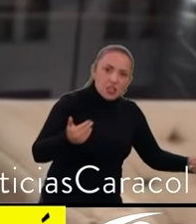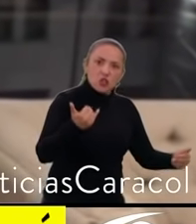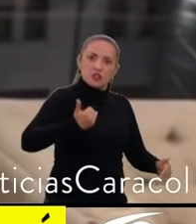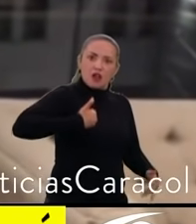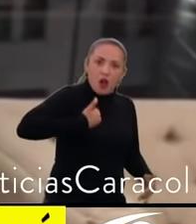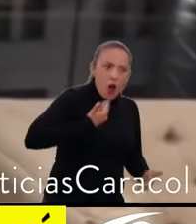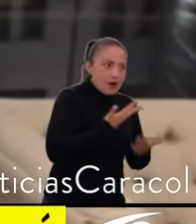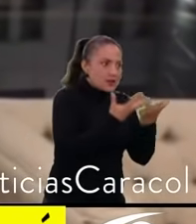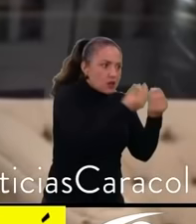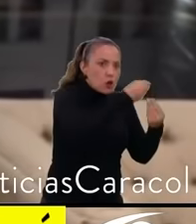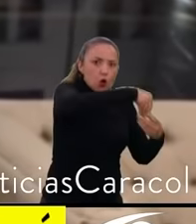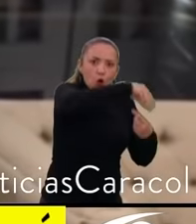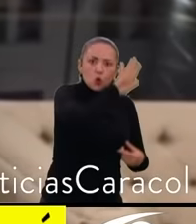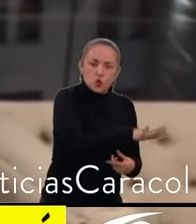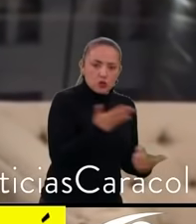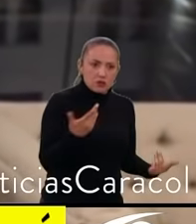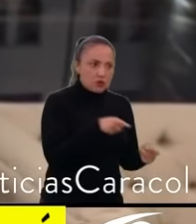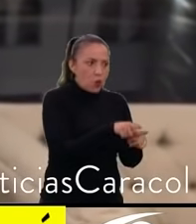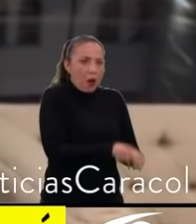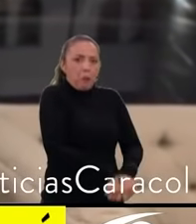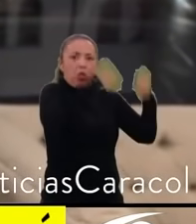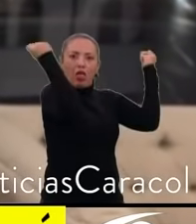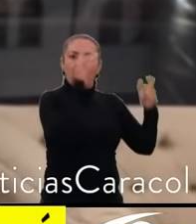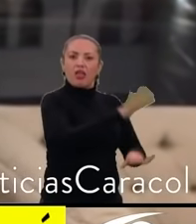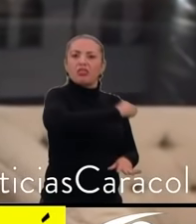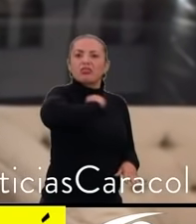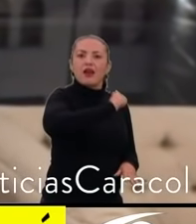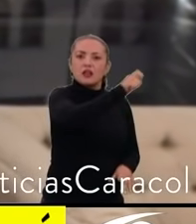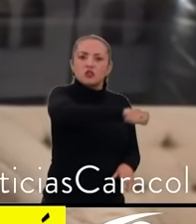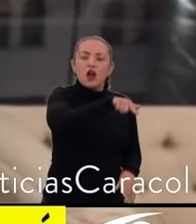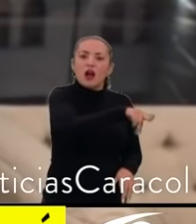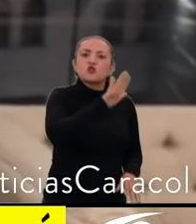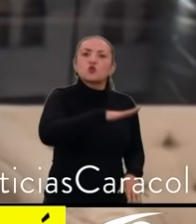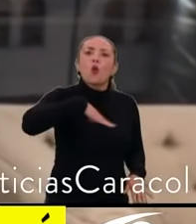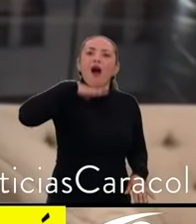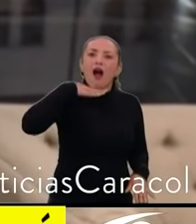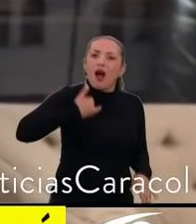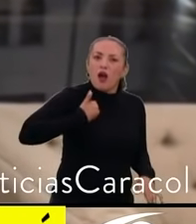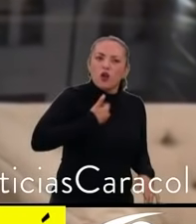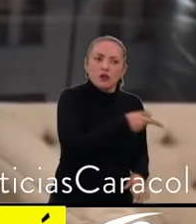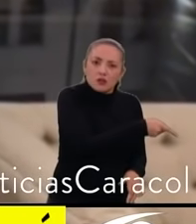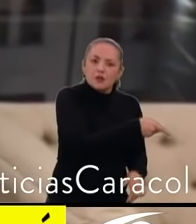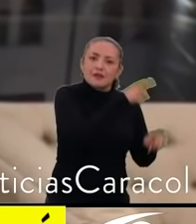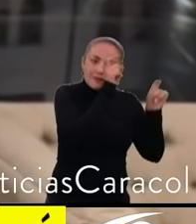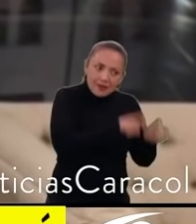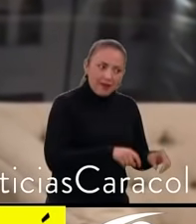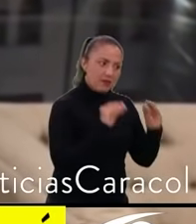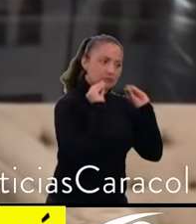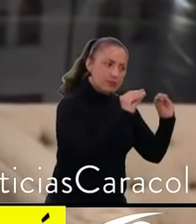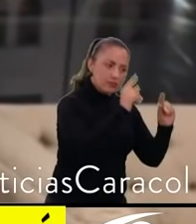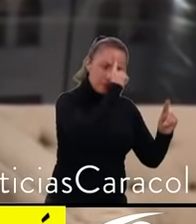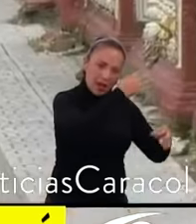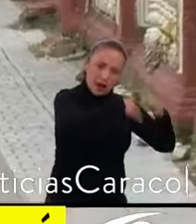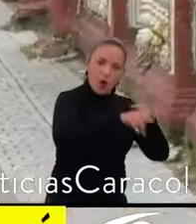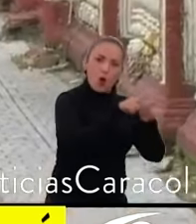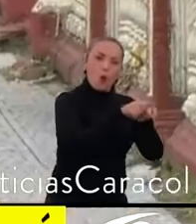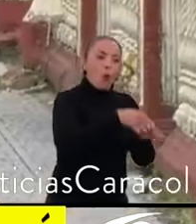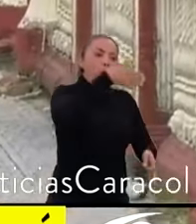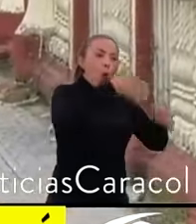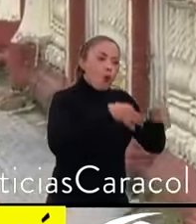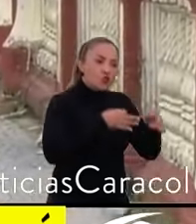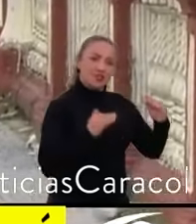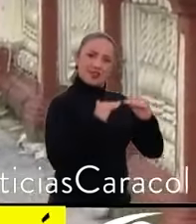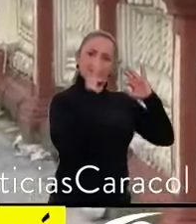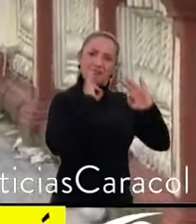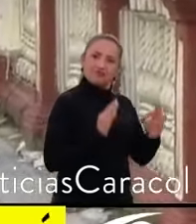y revictimiza a estos adolescentes que lo que tienen que buscar es un proceso de justicia restaurativa. De